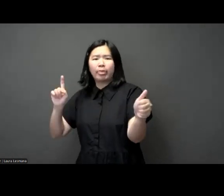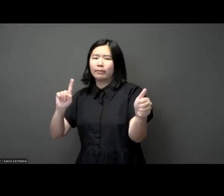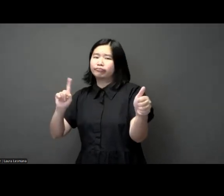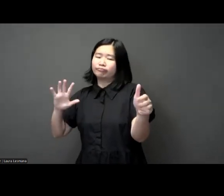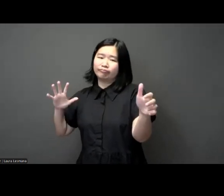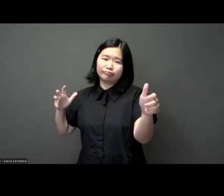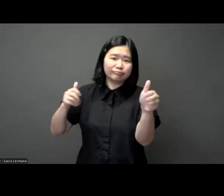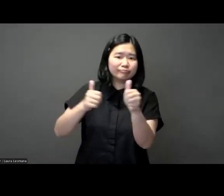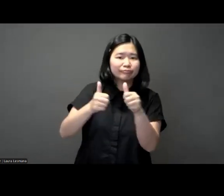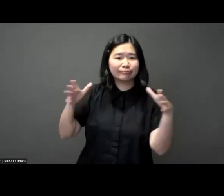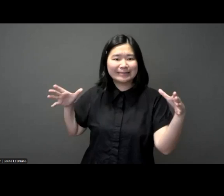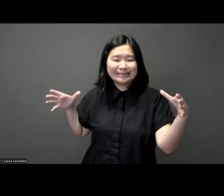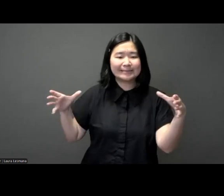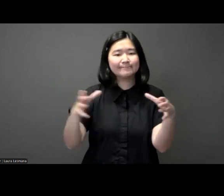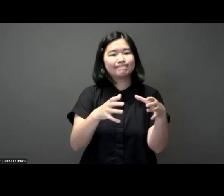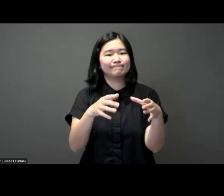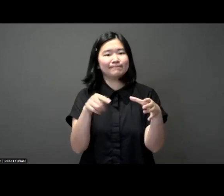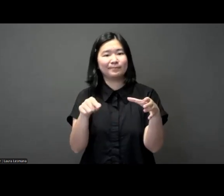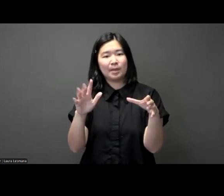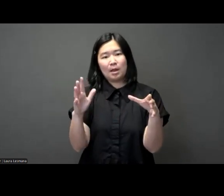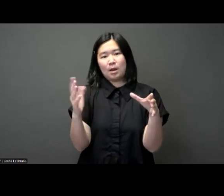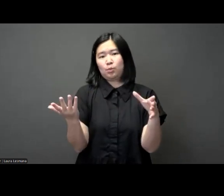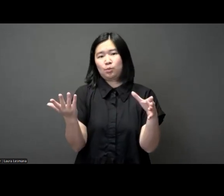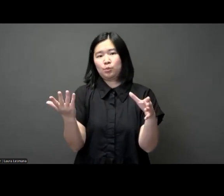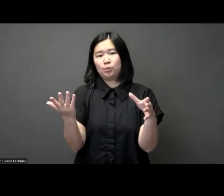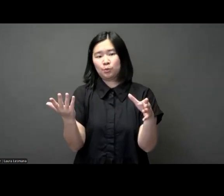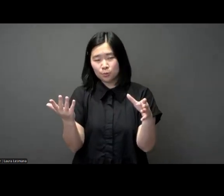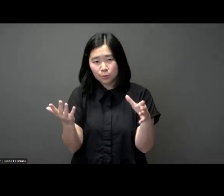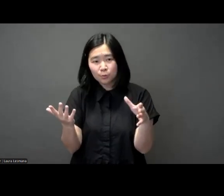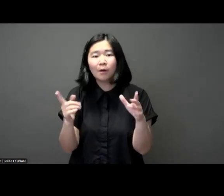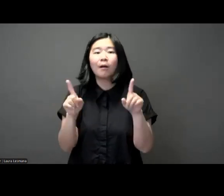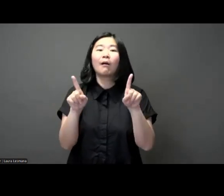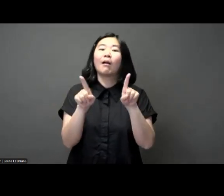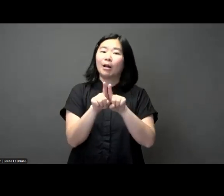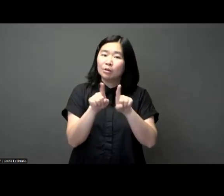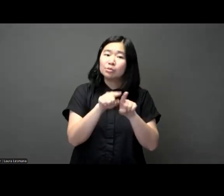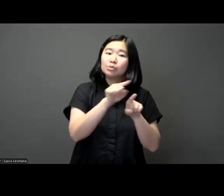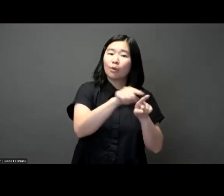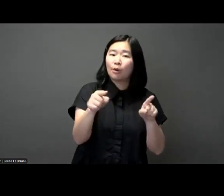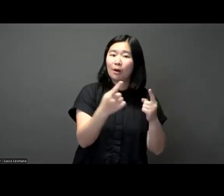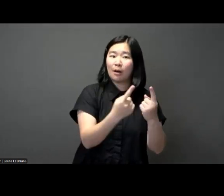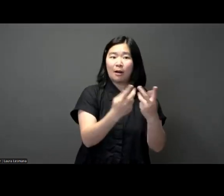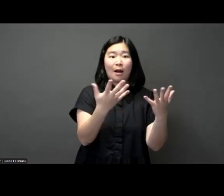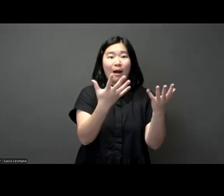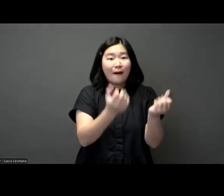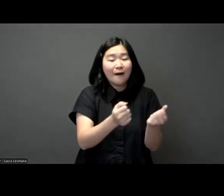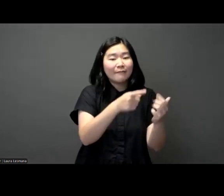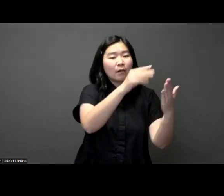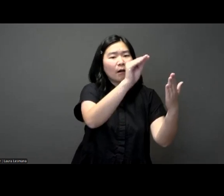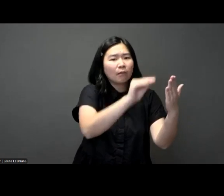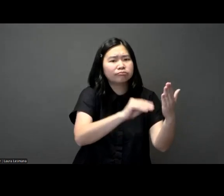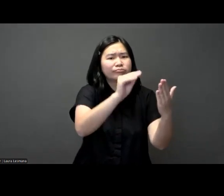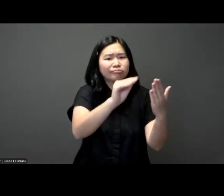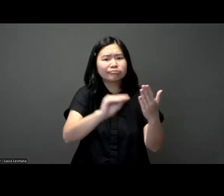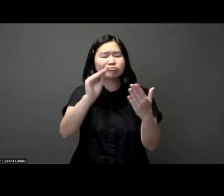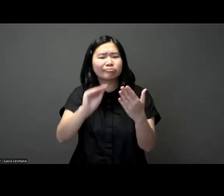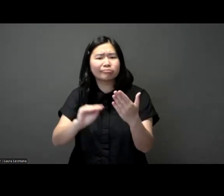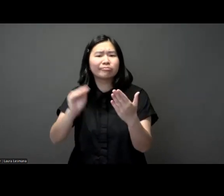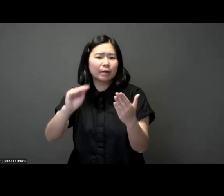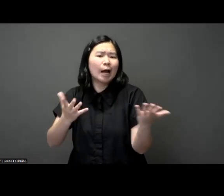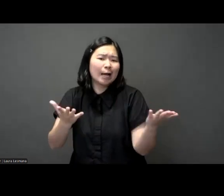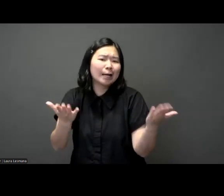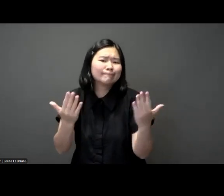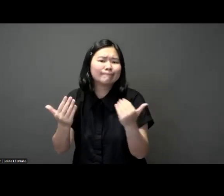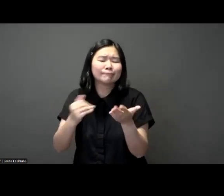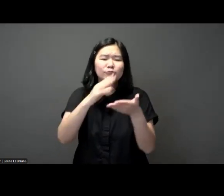Las ventajas de que esto sea un abordaje integral son muy claras. Nos permite a nosotros optimizar el